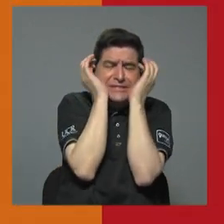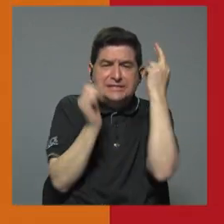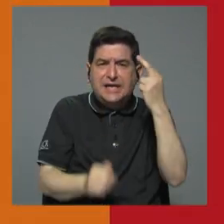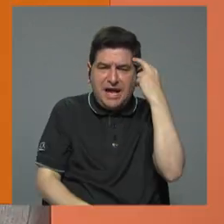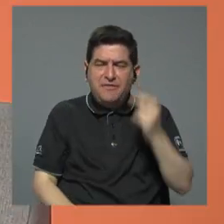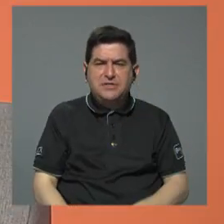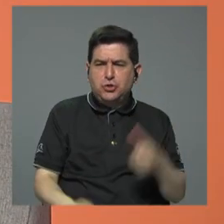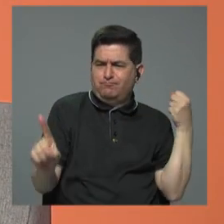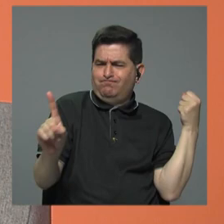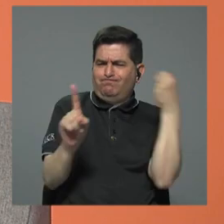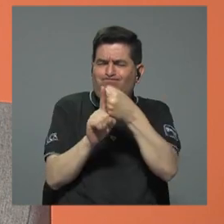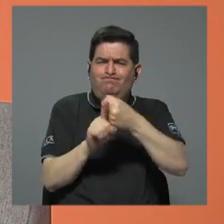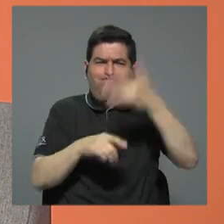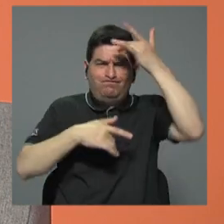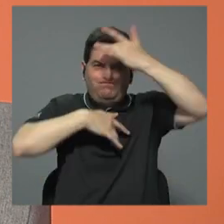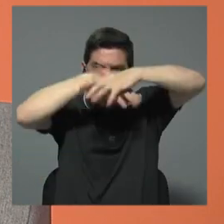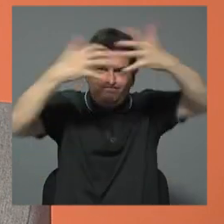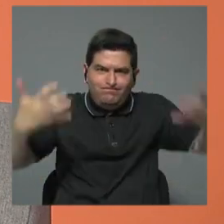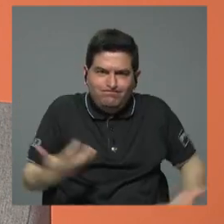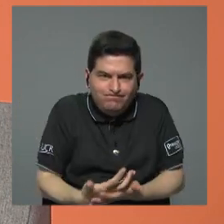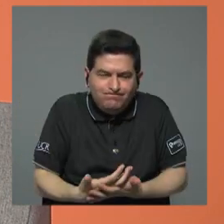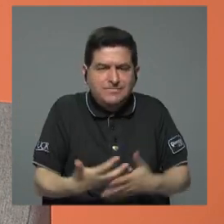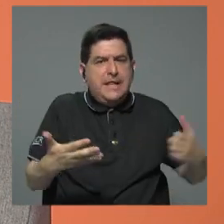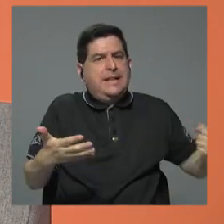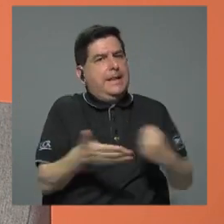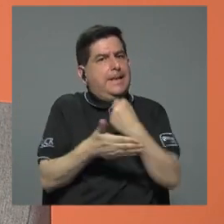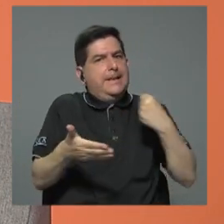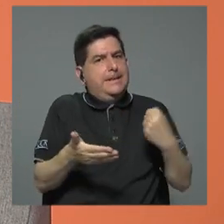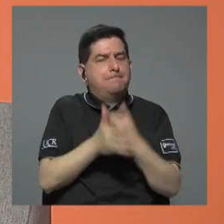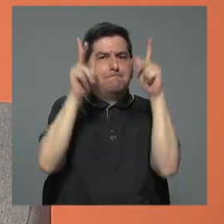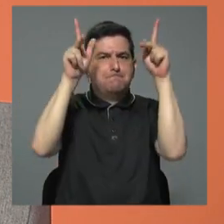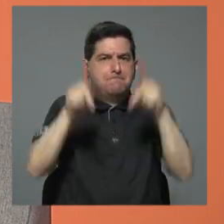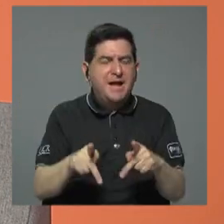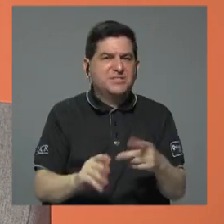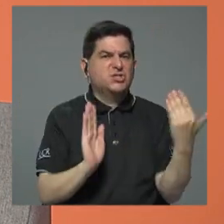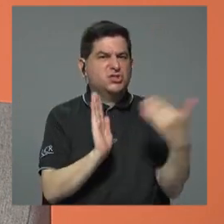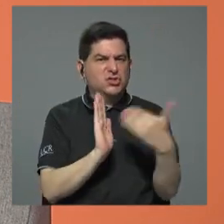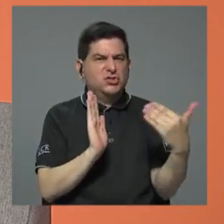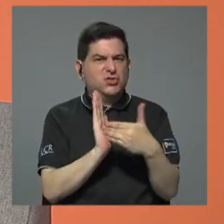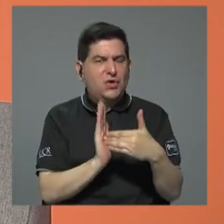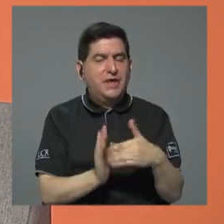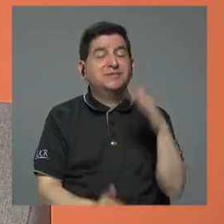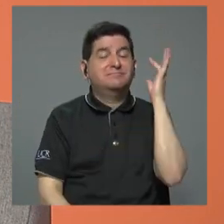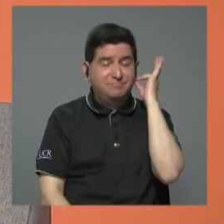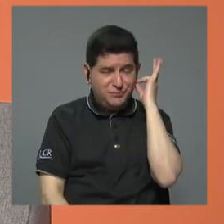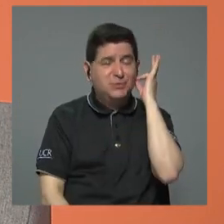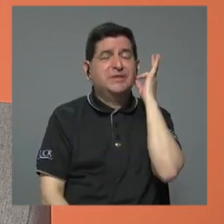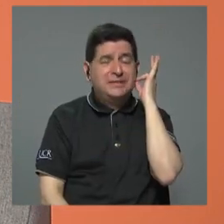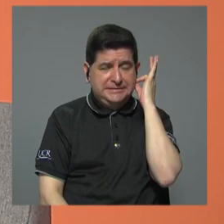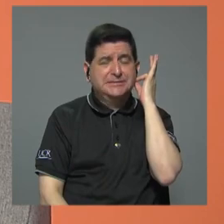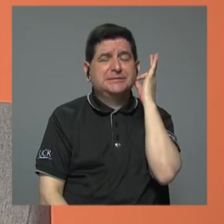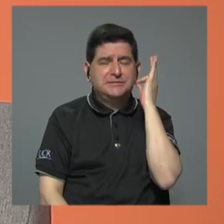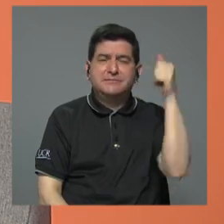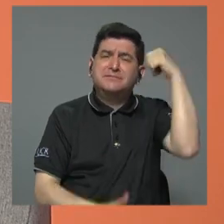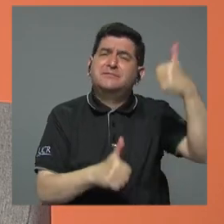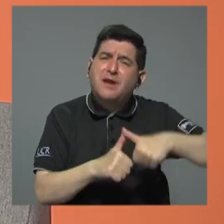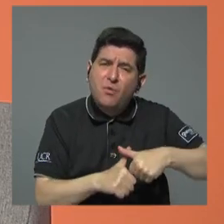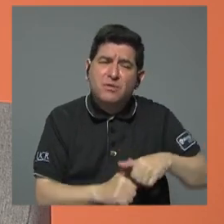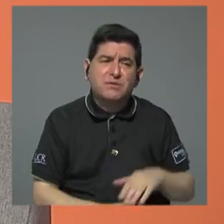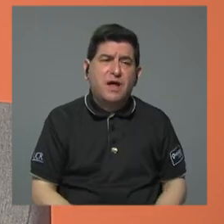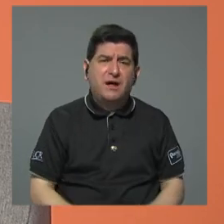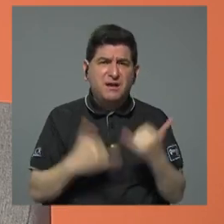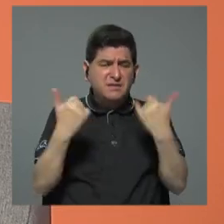al impacto de la pandemia. Y en esto, lamentablemente, las personas más afectadas han sido mujeres, porque, bueno, recordemos, esto